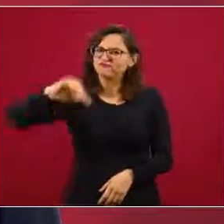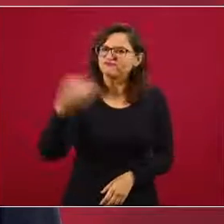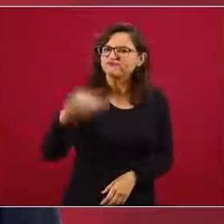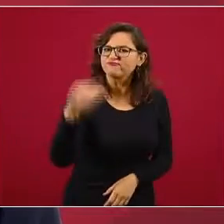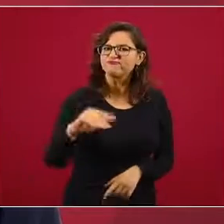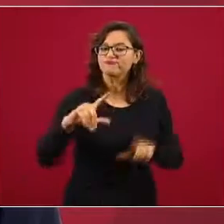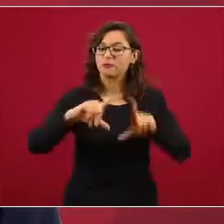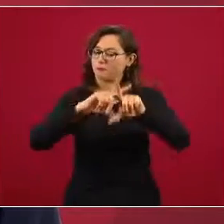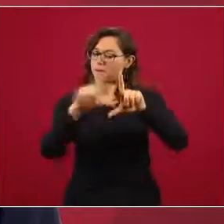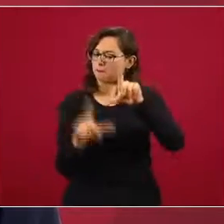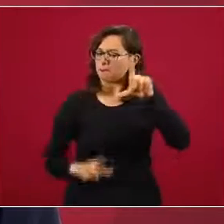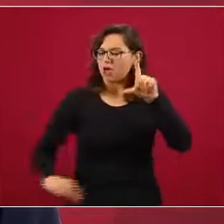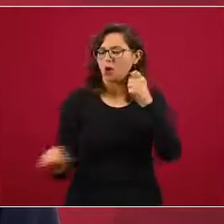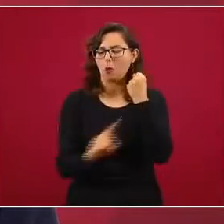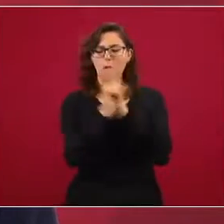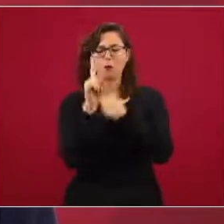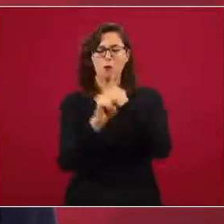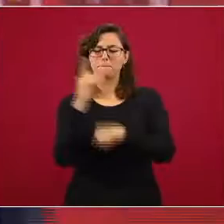México